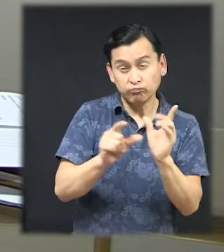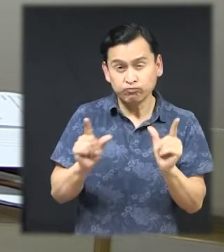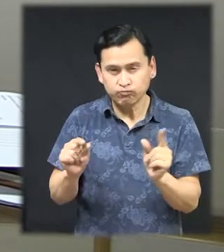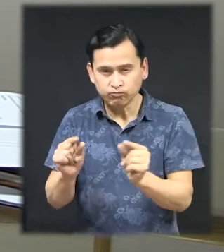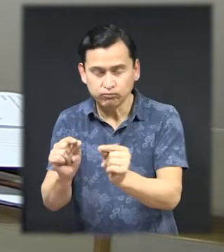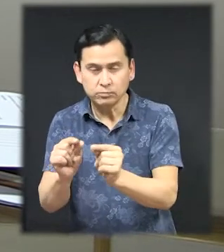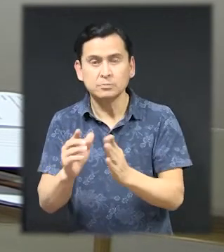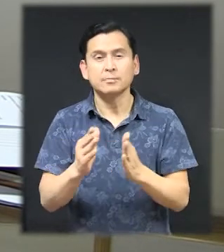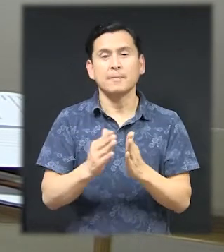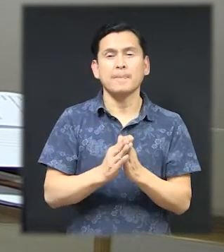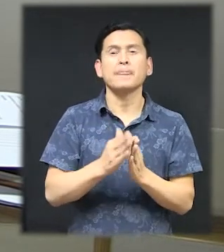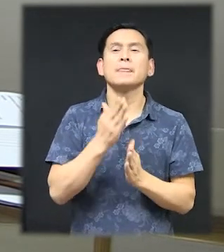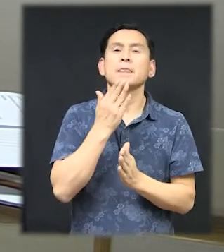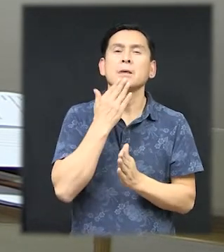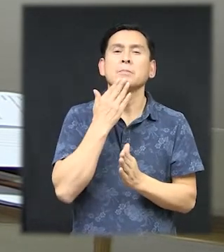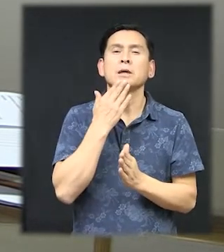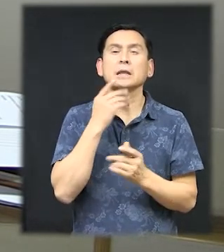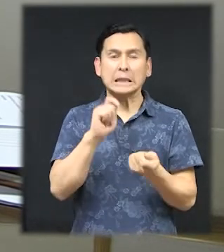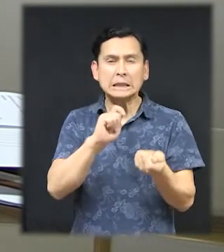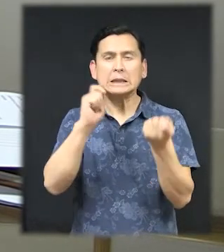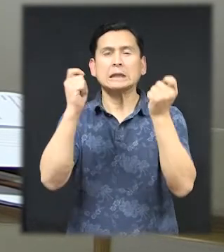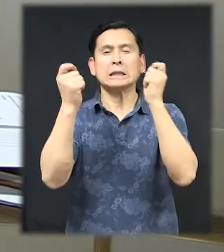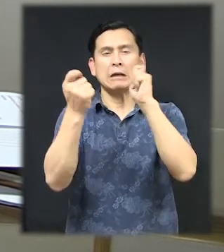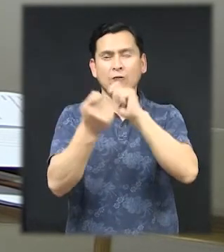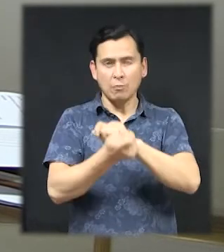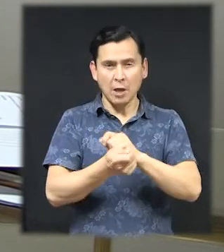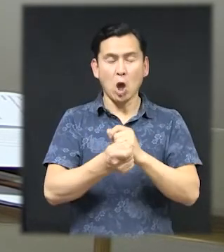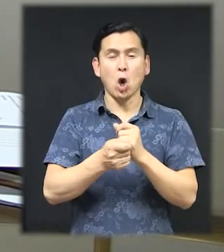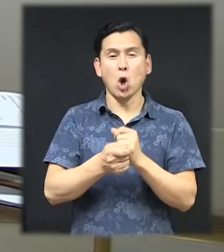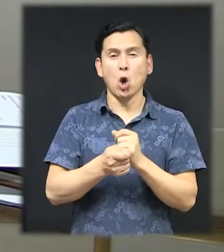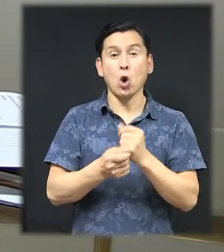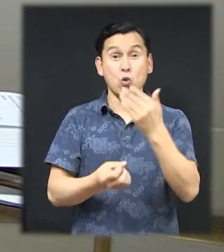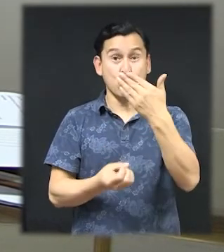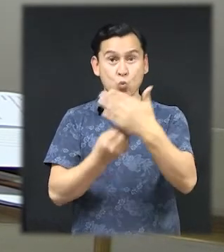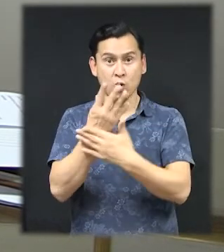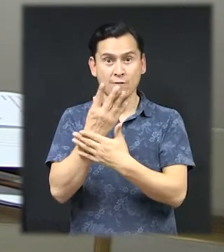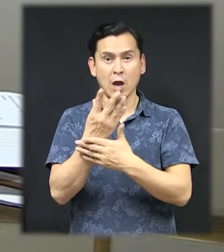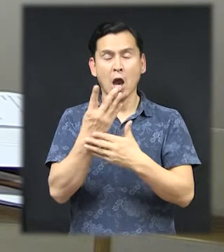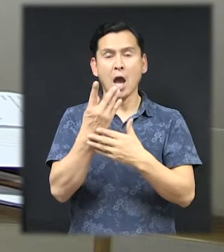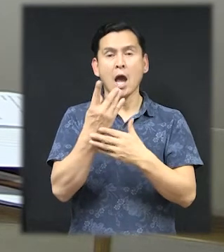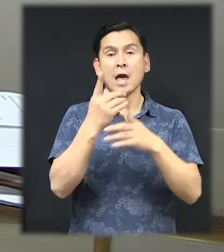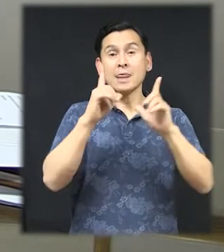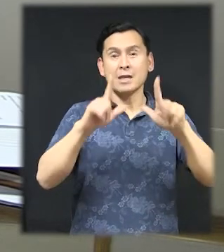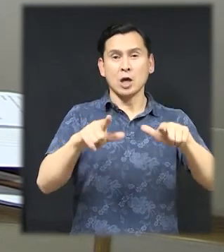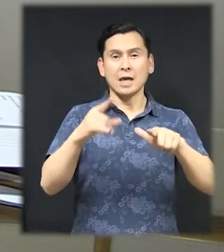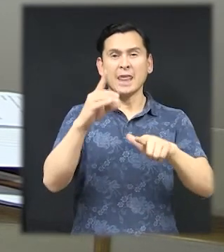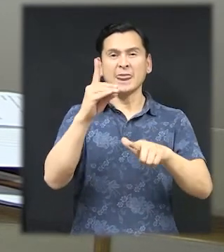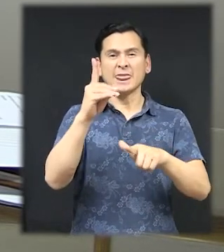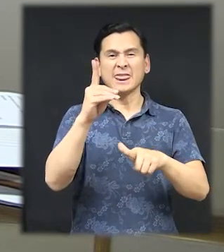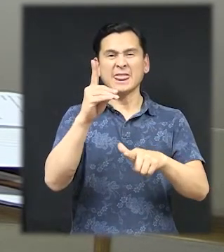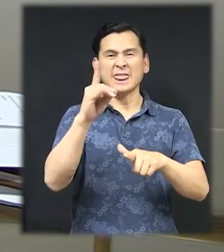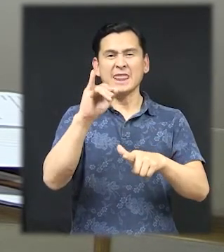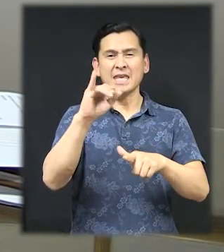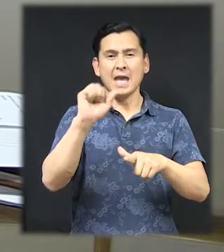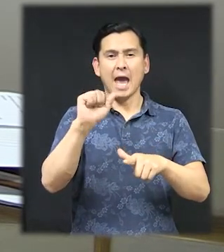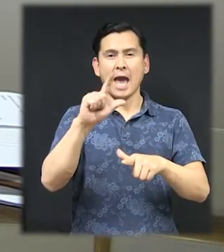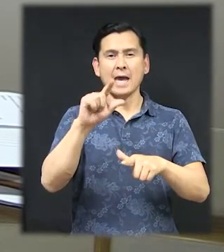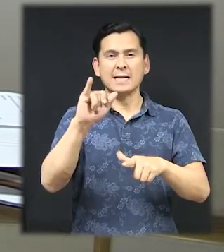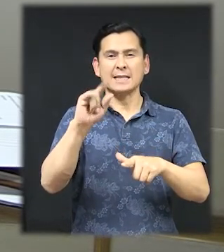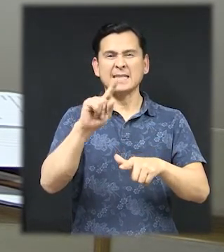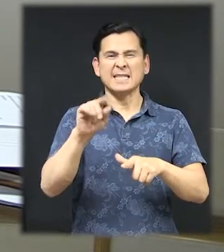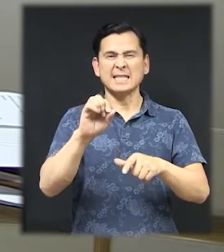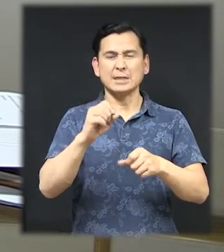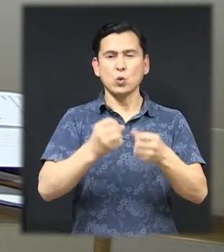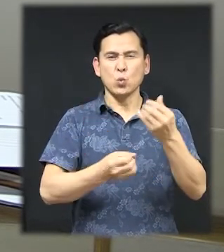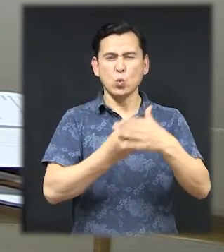significa el aplicar el aprendizaje del 2020 y poder absorber con estas nuevas formas de atención la demanda que